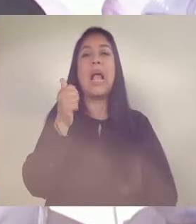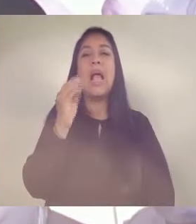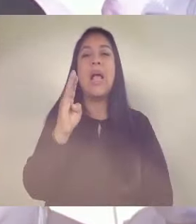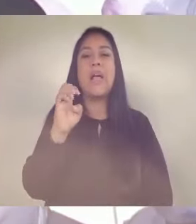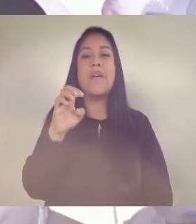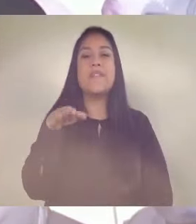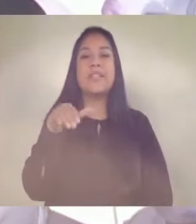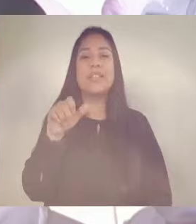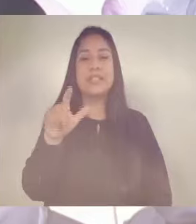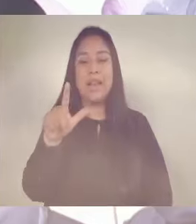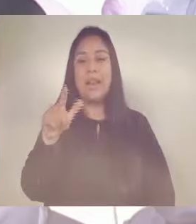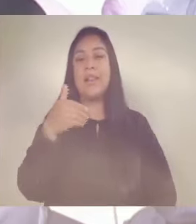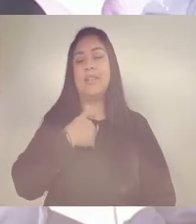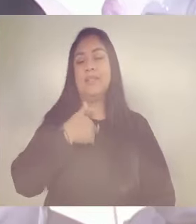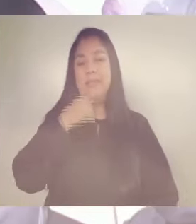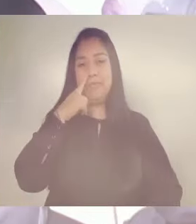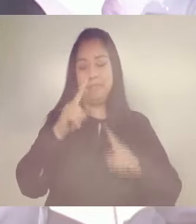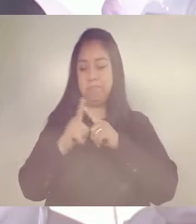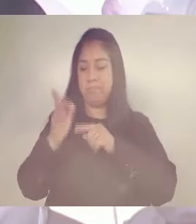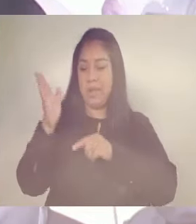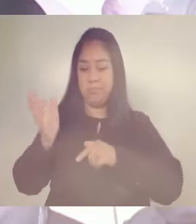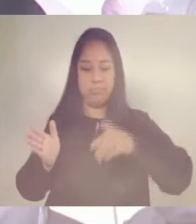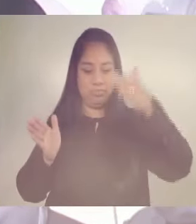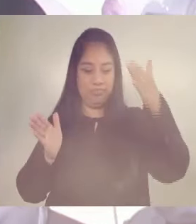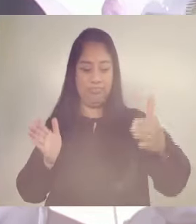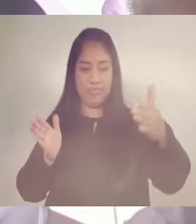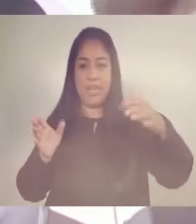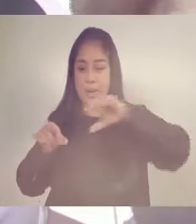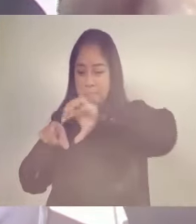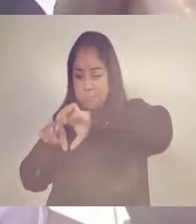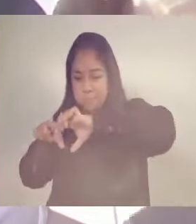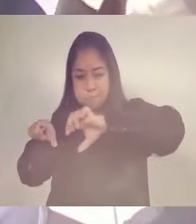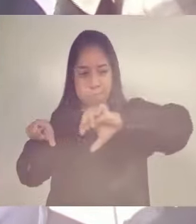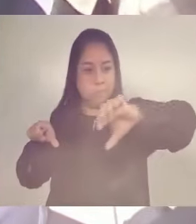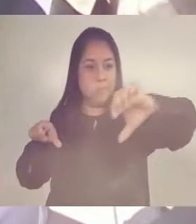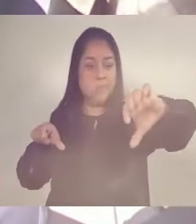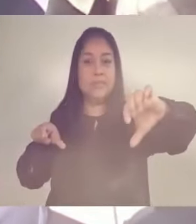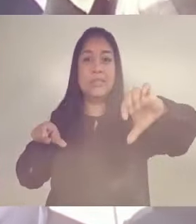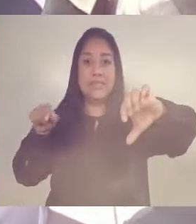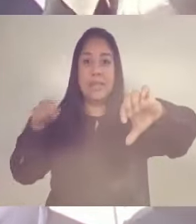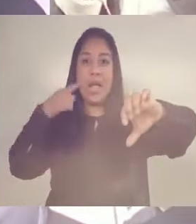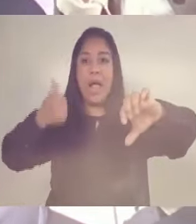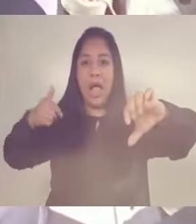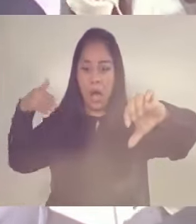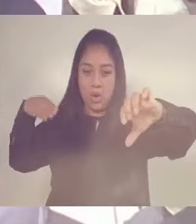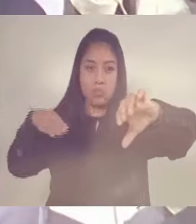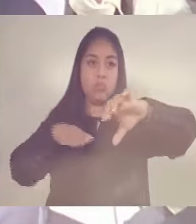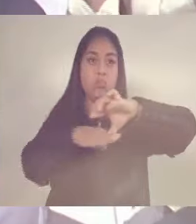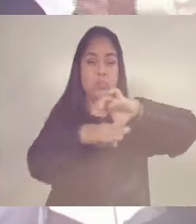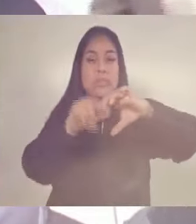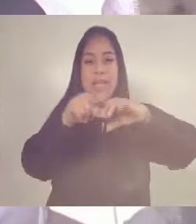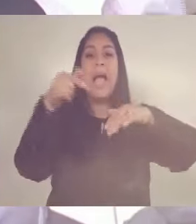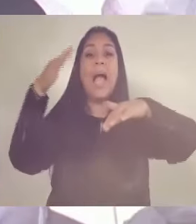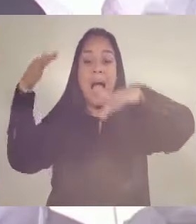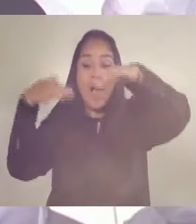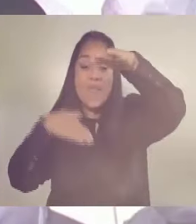sostienen las puntas de la alcantarilla, del tubo transversal, de los tubos transversales que atraviesan debajo de la carretera